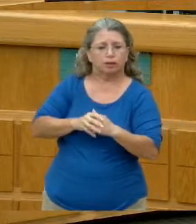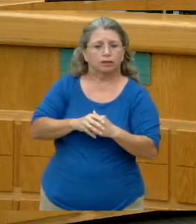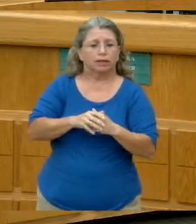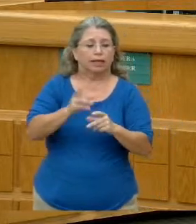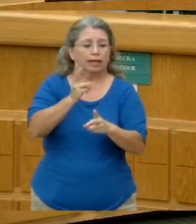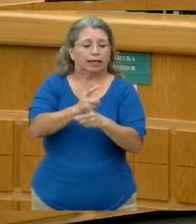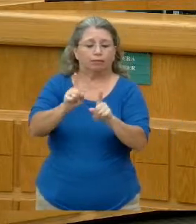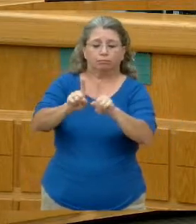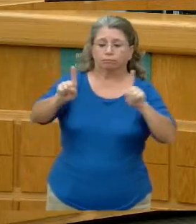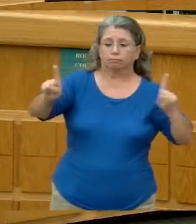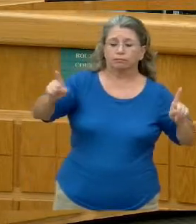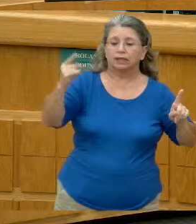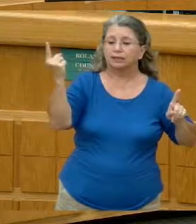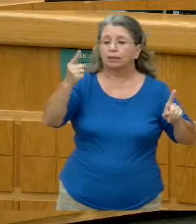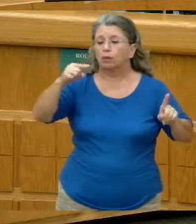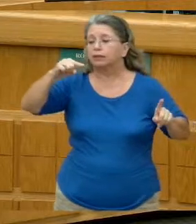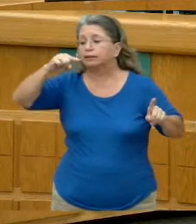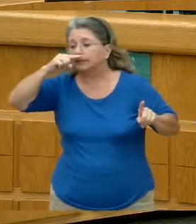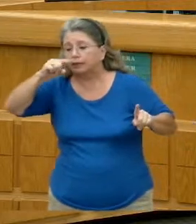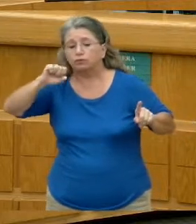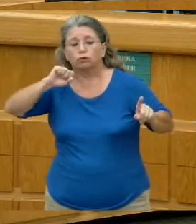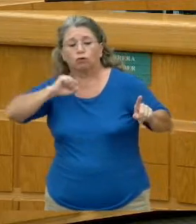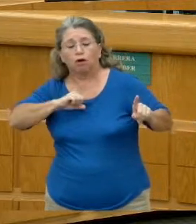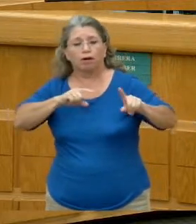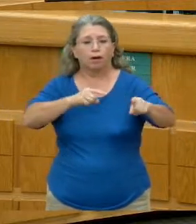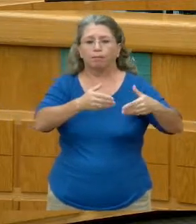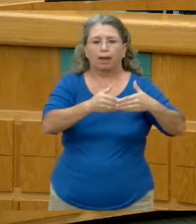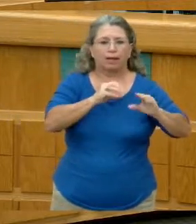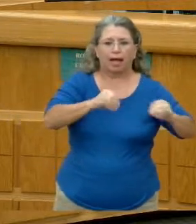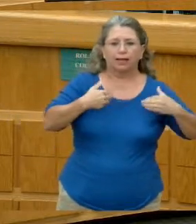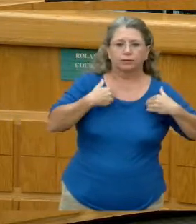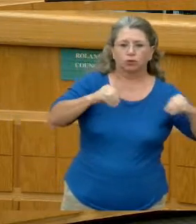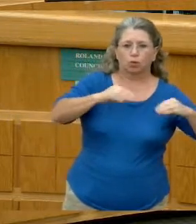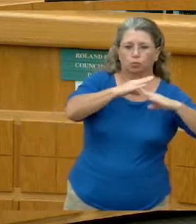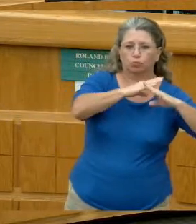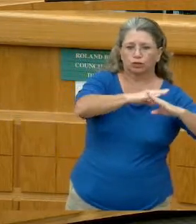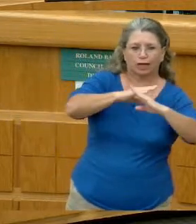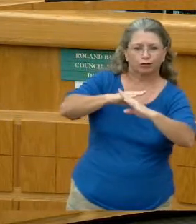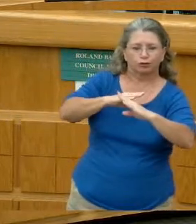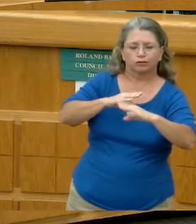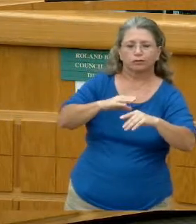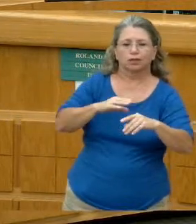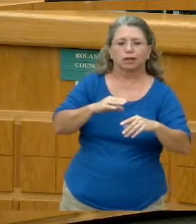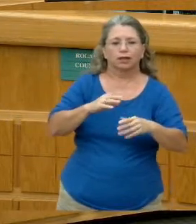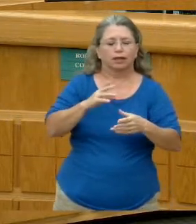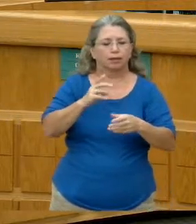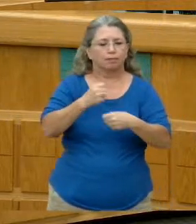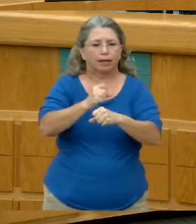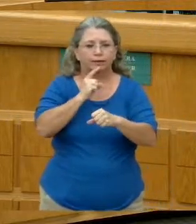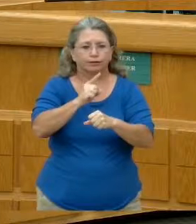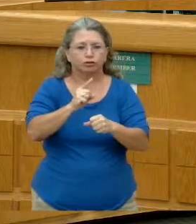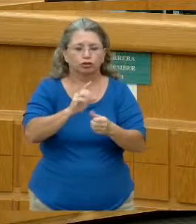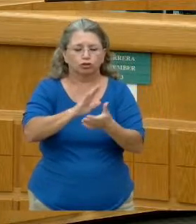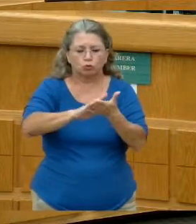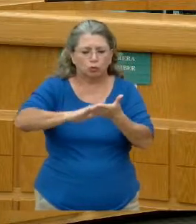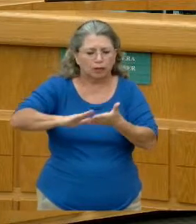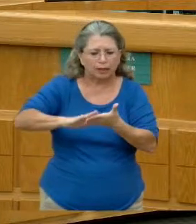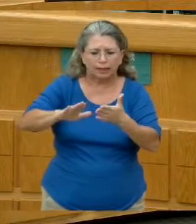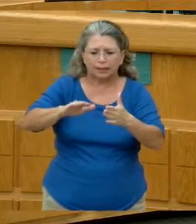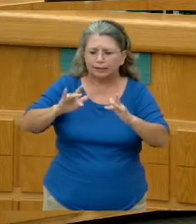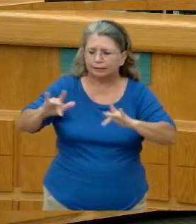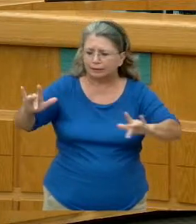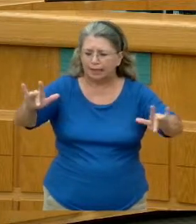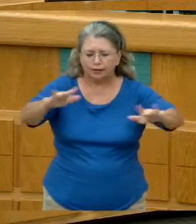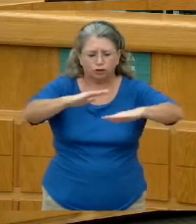baby's unprotected. Disinfect frequently touched surfaces so everything's as clean as possible. If you are sick,